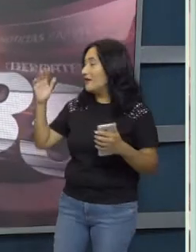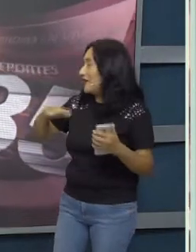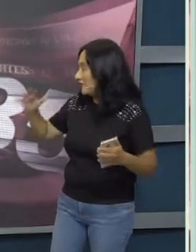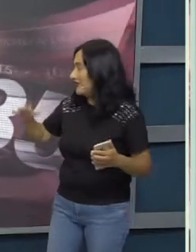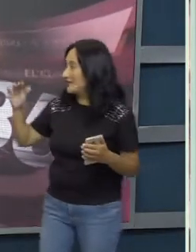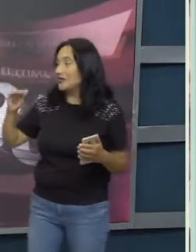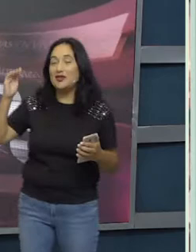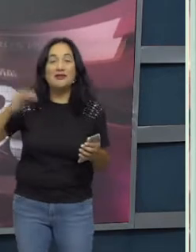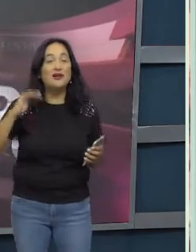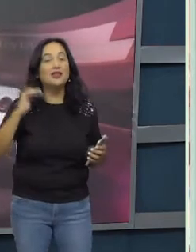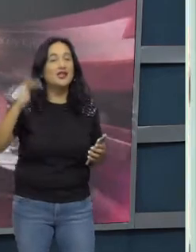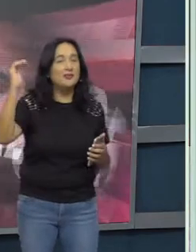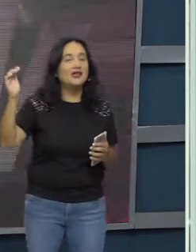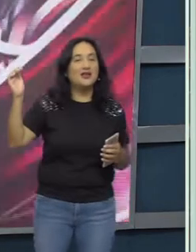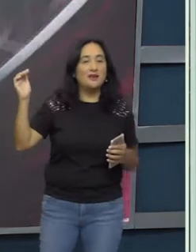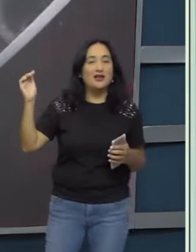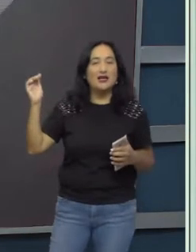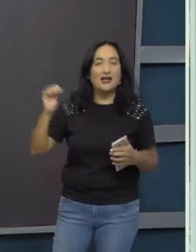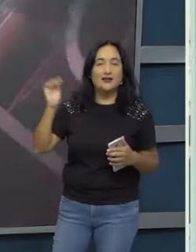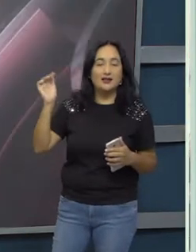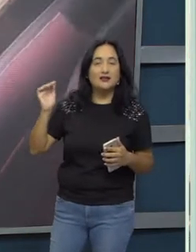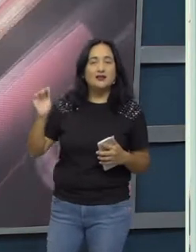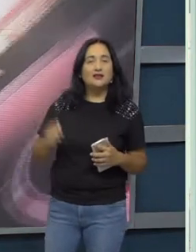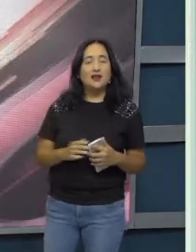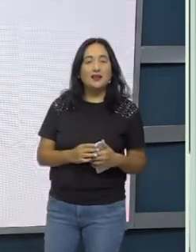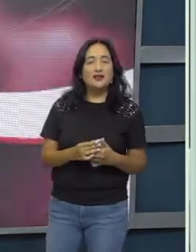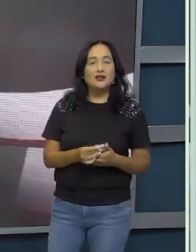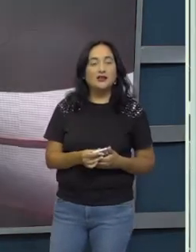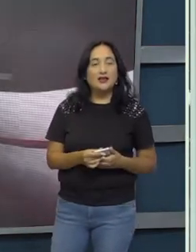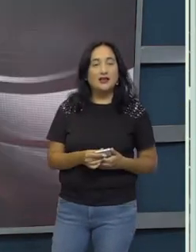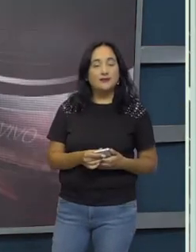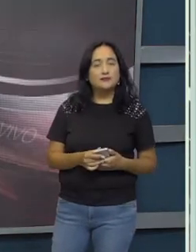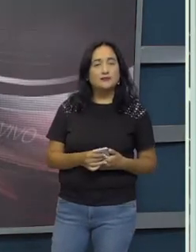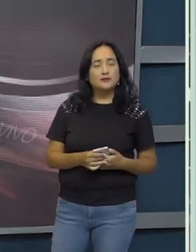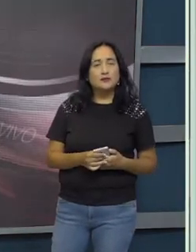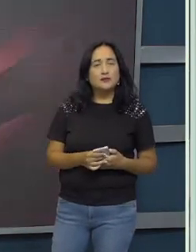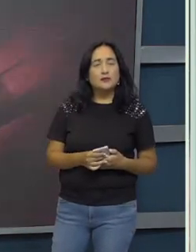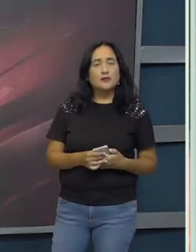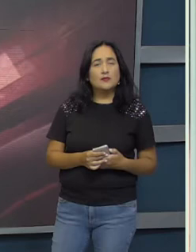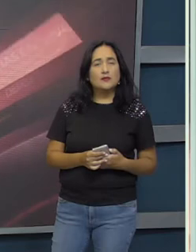más bajo, de los sueldos más bajos, quiénes empezarían a pagar ganancias? ¿A partir de qué salario?